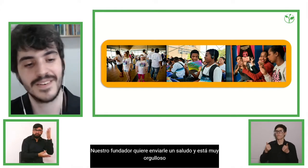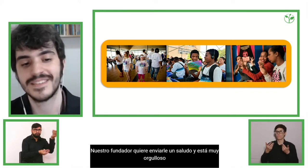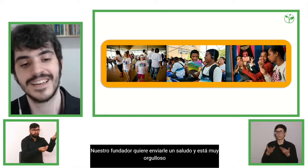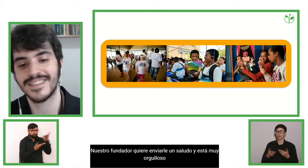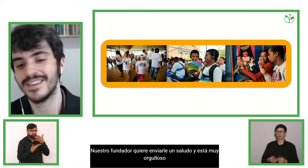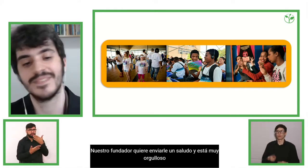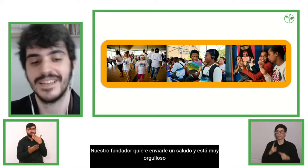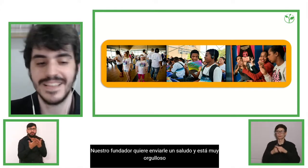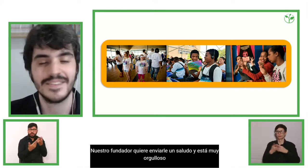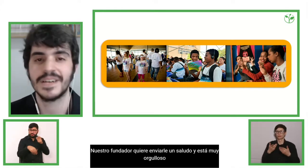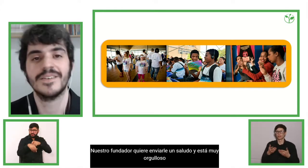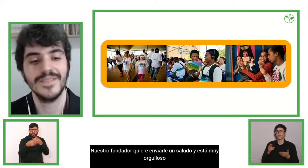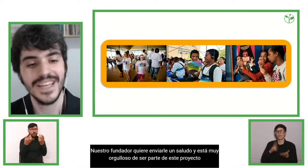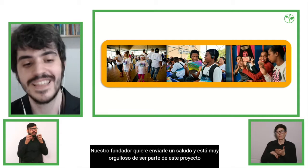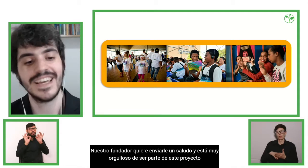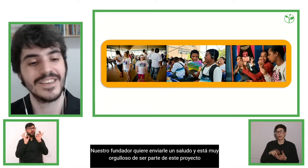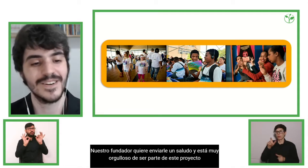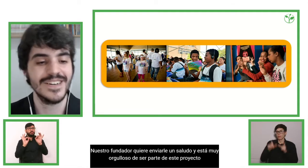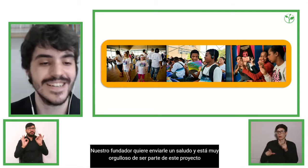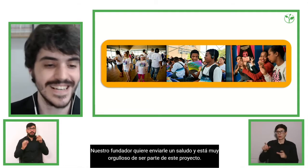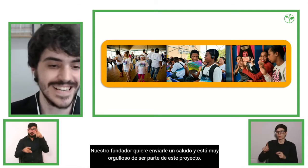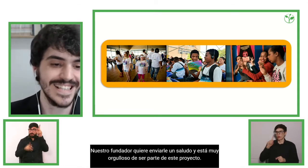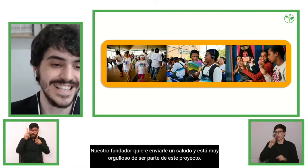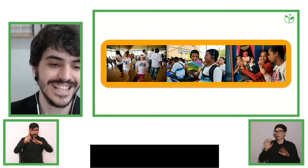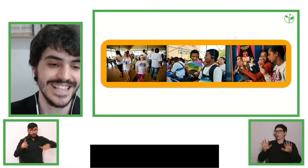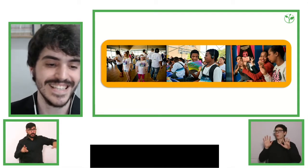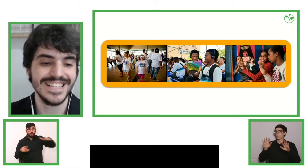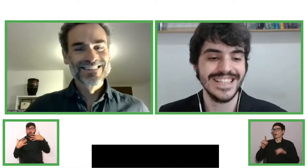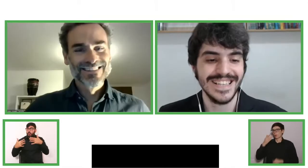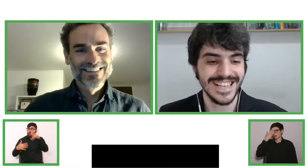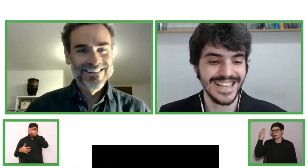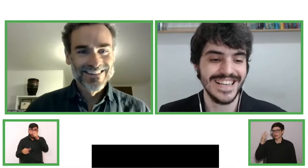tan increíble. Estoy tan emocionada. Gracias. Eso es todo.